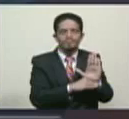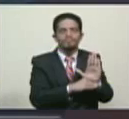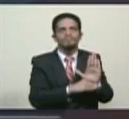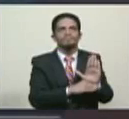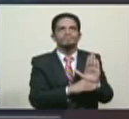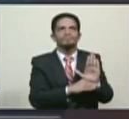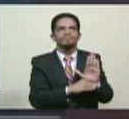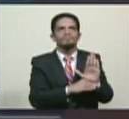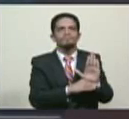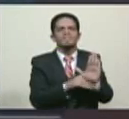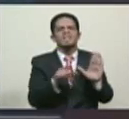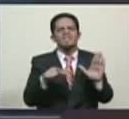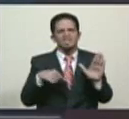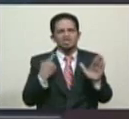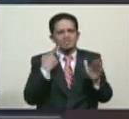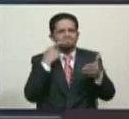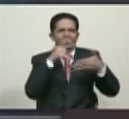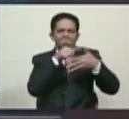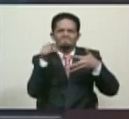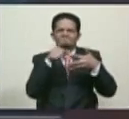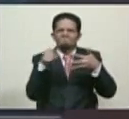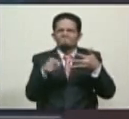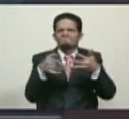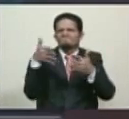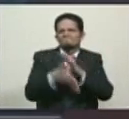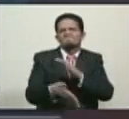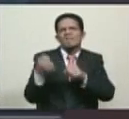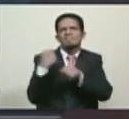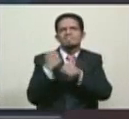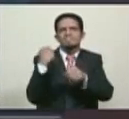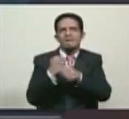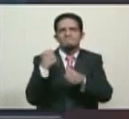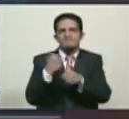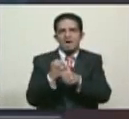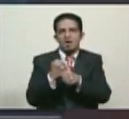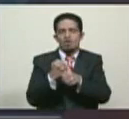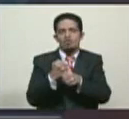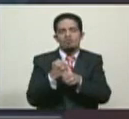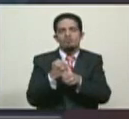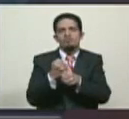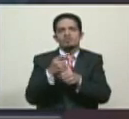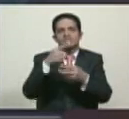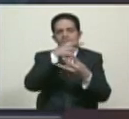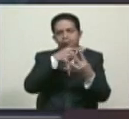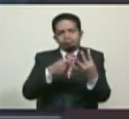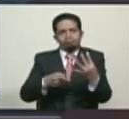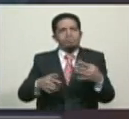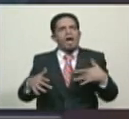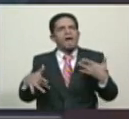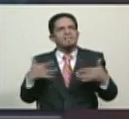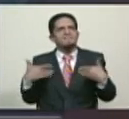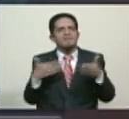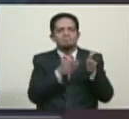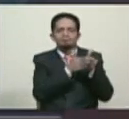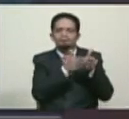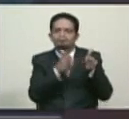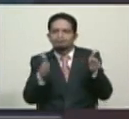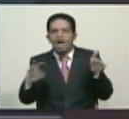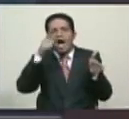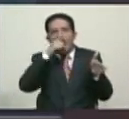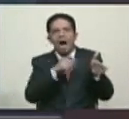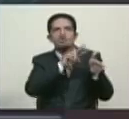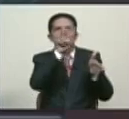efectos de desglosar puntualmente los avances y la ejecución de las actividades que desarrollamos a lo largo de todo el año